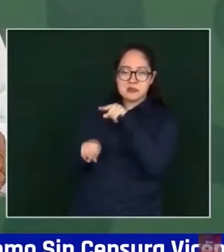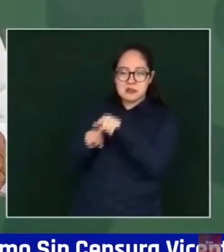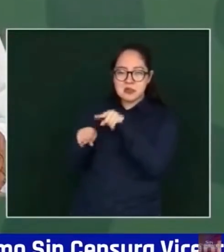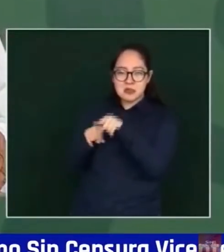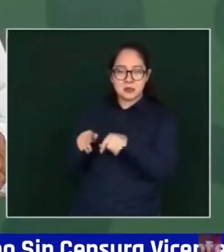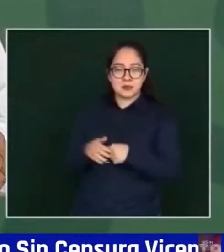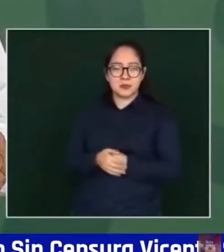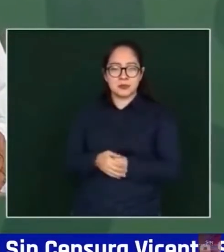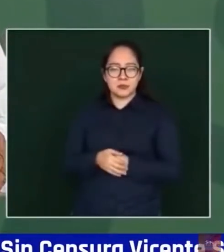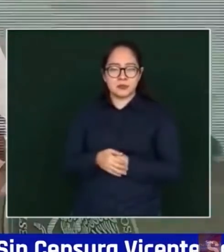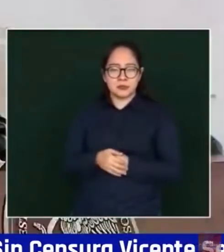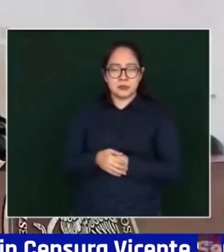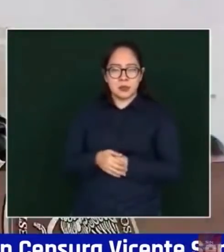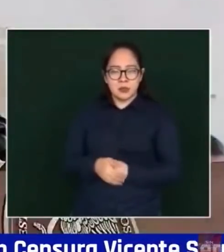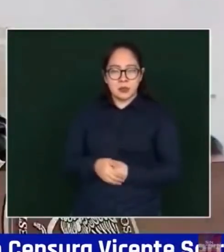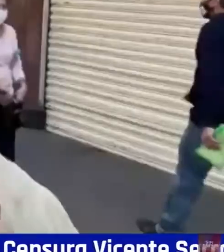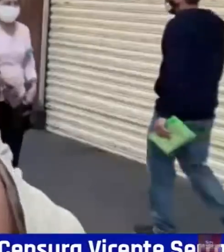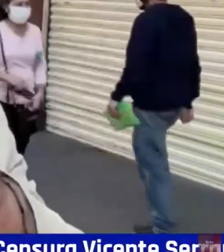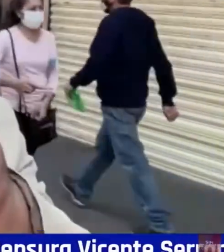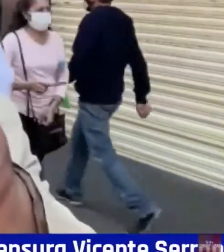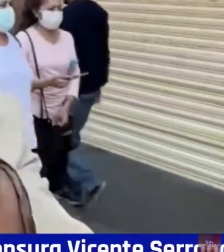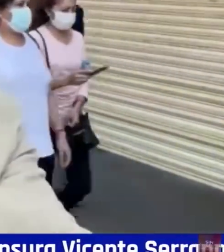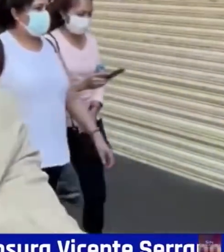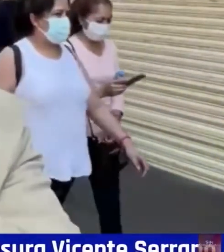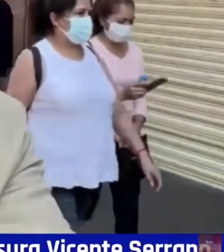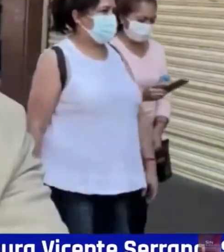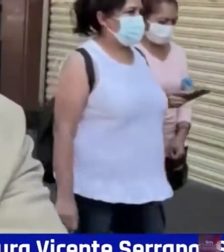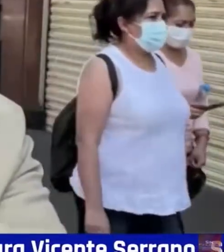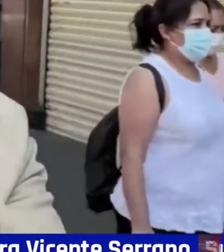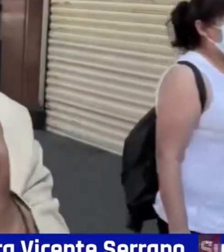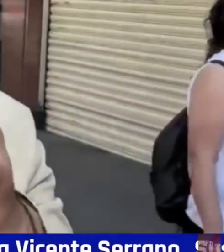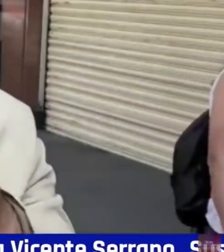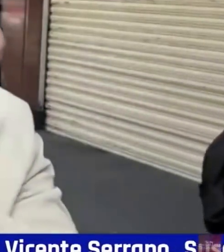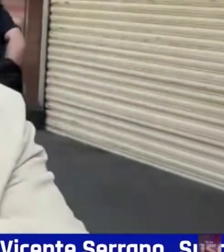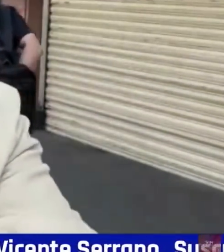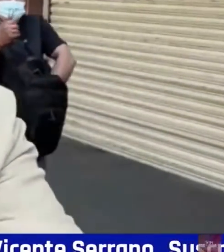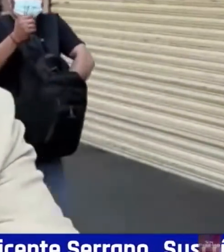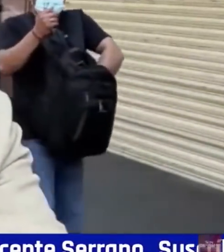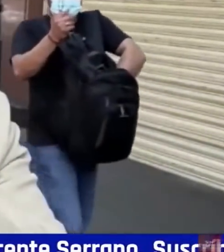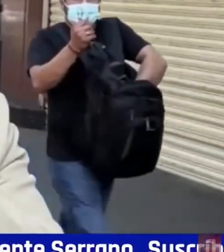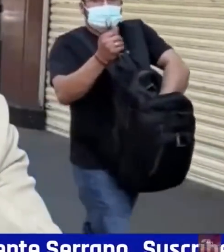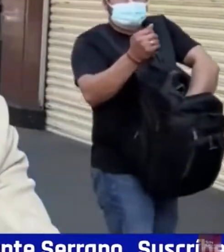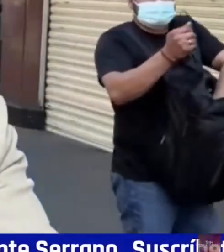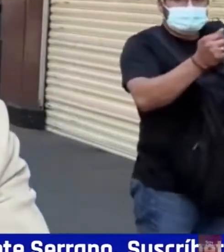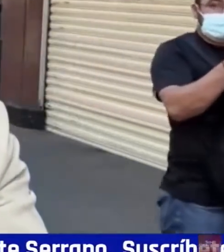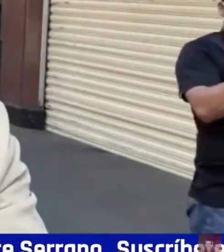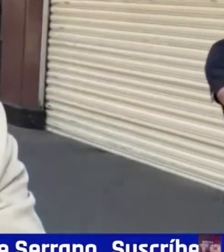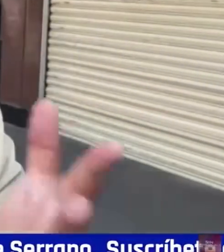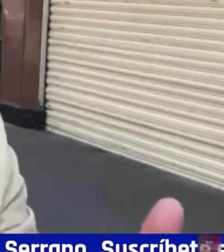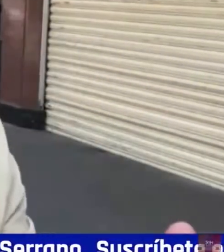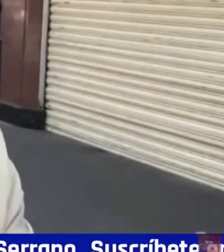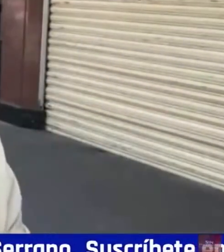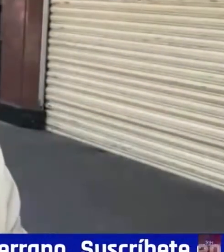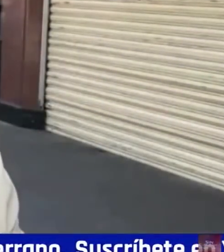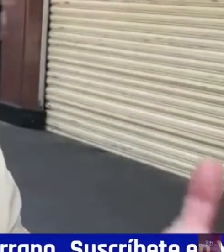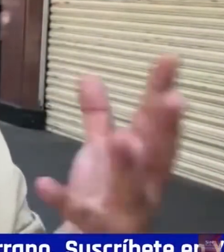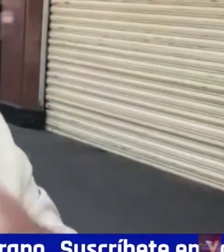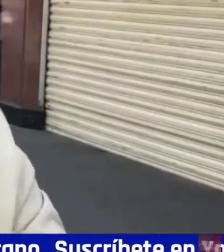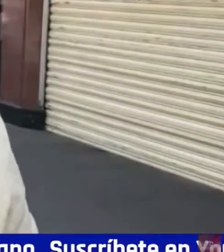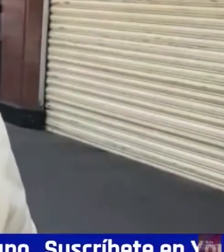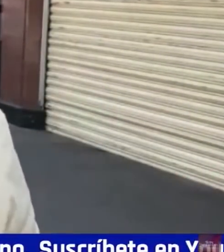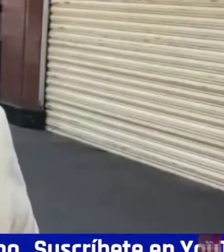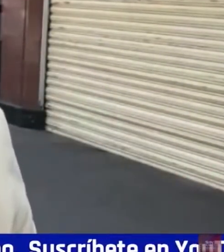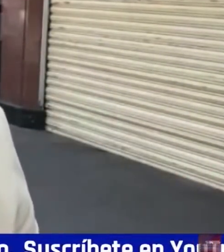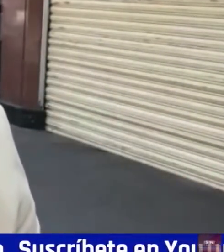socavar. De hecho, Ceci, hay otra declaración casi al final de la mañanera para que nos den su